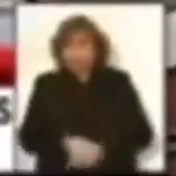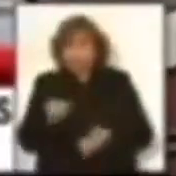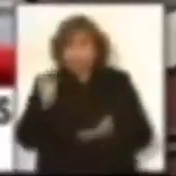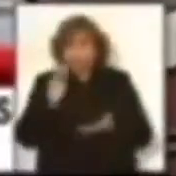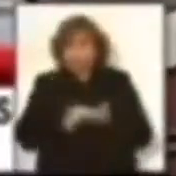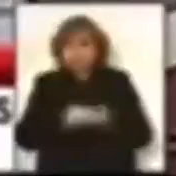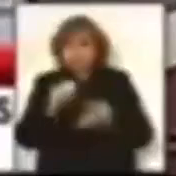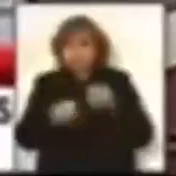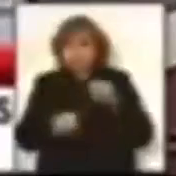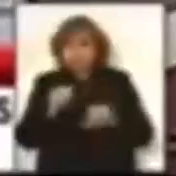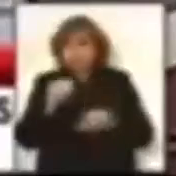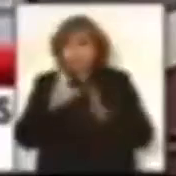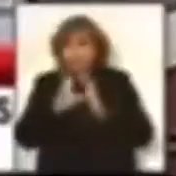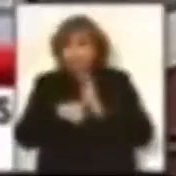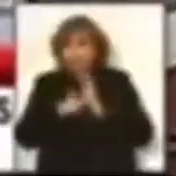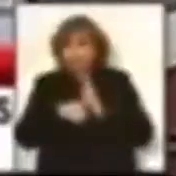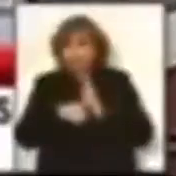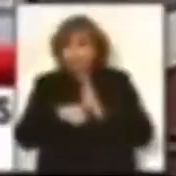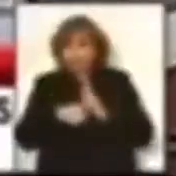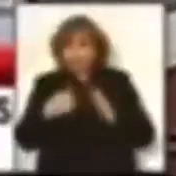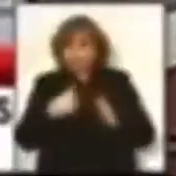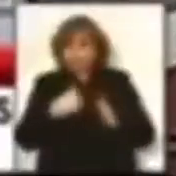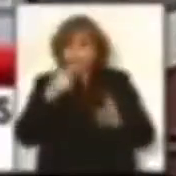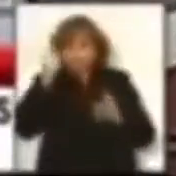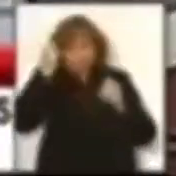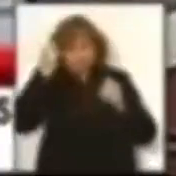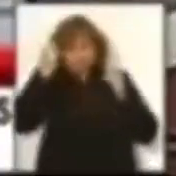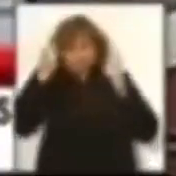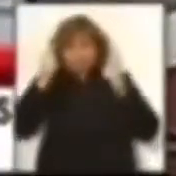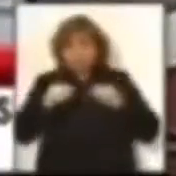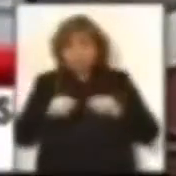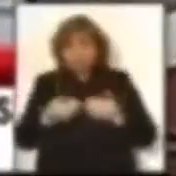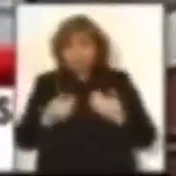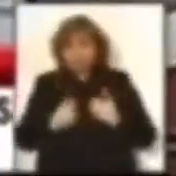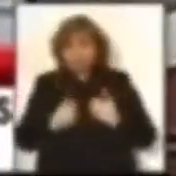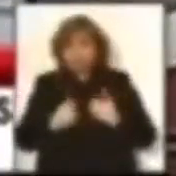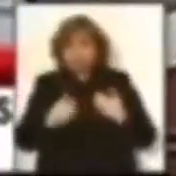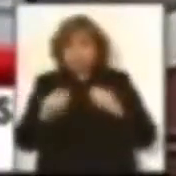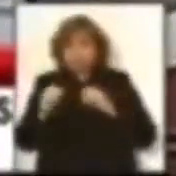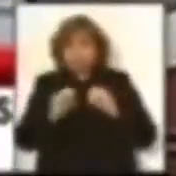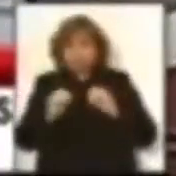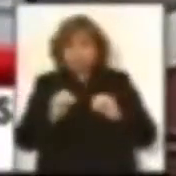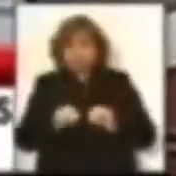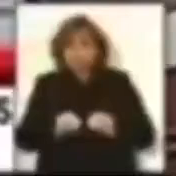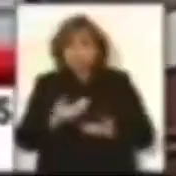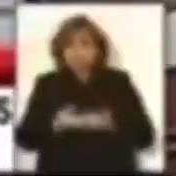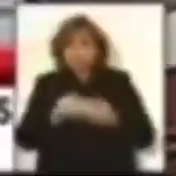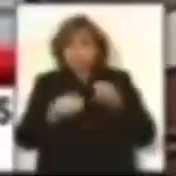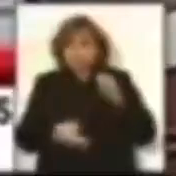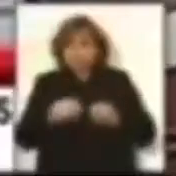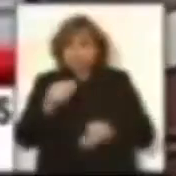al judicial, porque luego de nosotros llegar a ese entendimiento, tenemos que postular ese acuerdo al control de legalidad